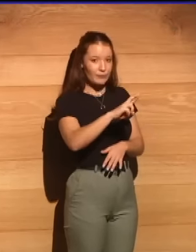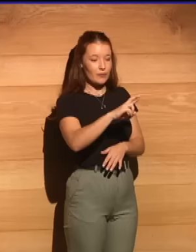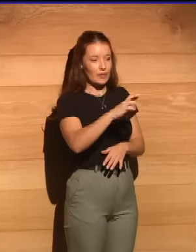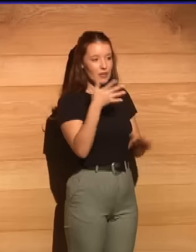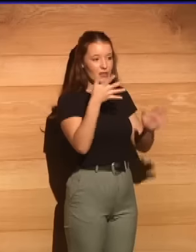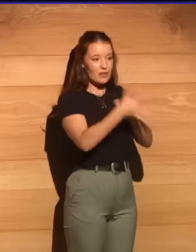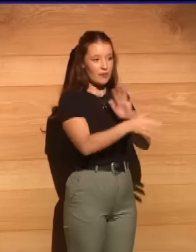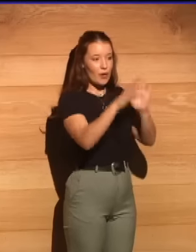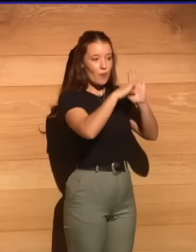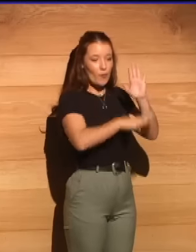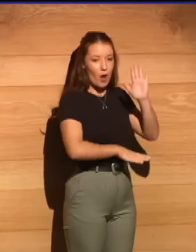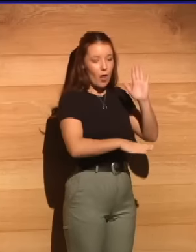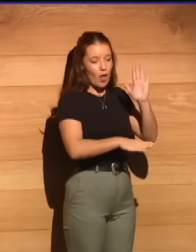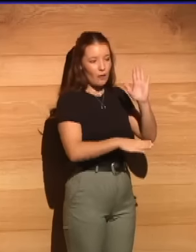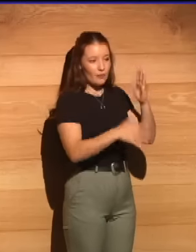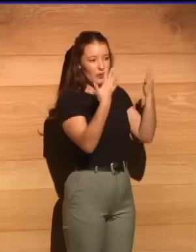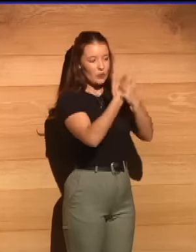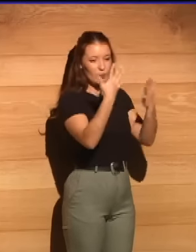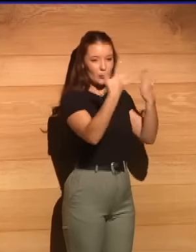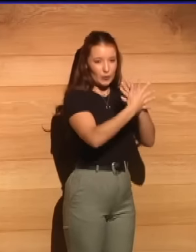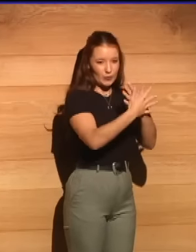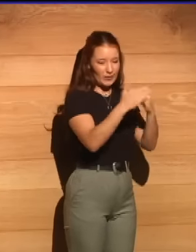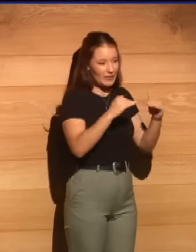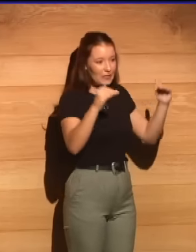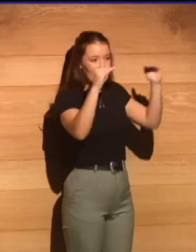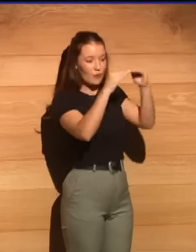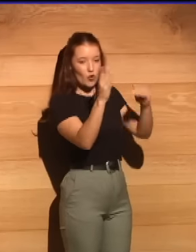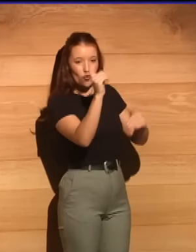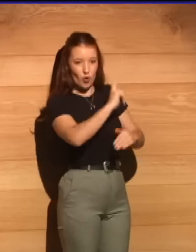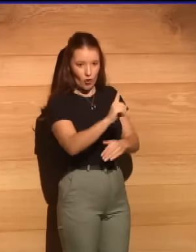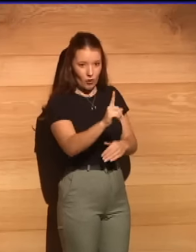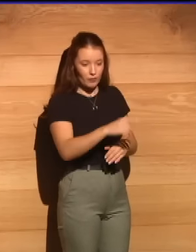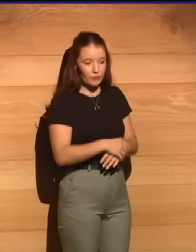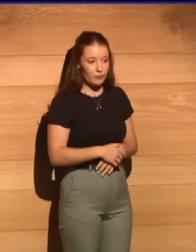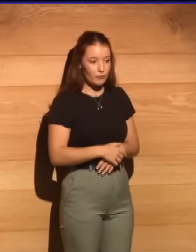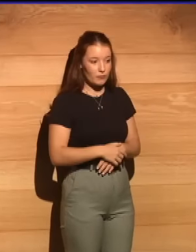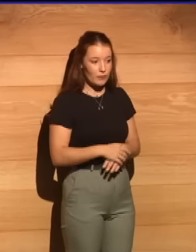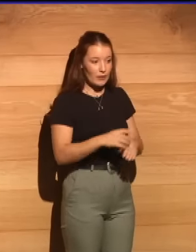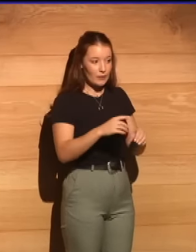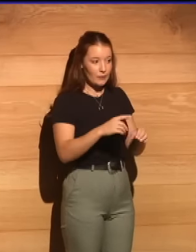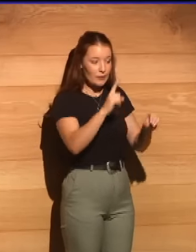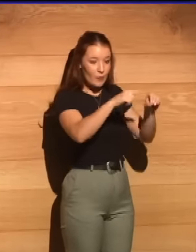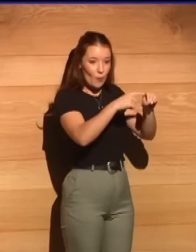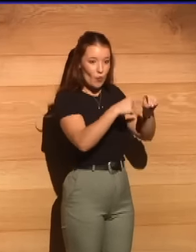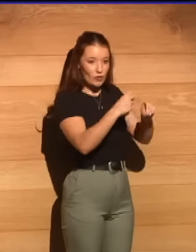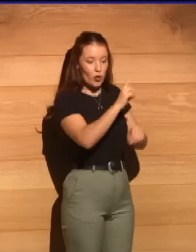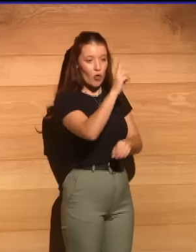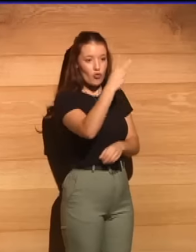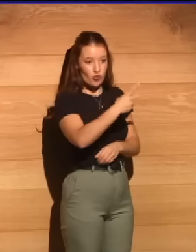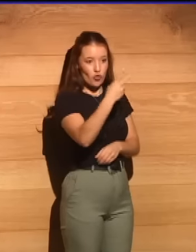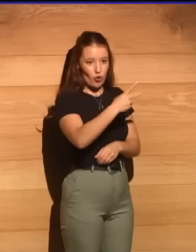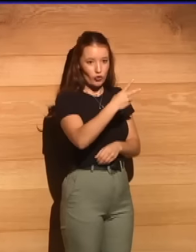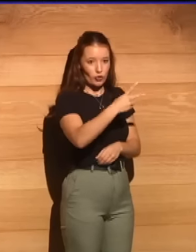heterogéneo, no es equilibrado. Por ejemplo, salimos el número 2 en temas de administración electrónica, salimos muy bien